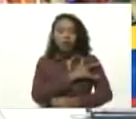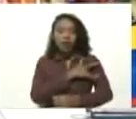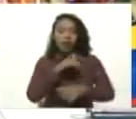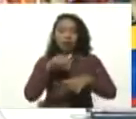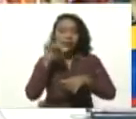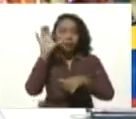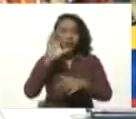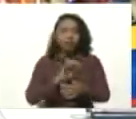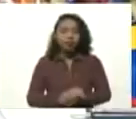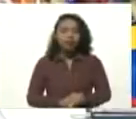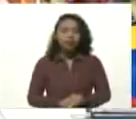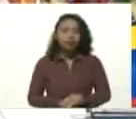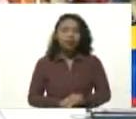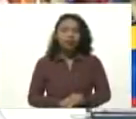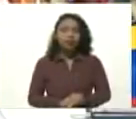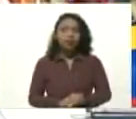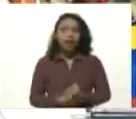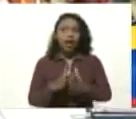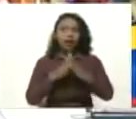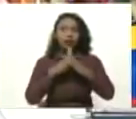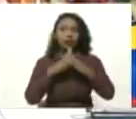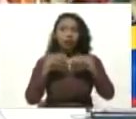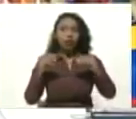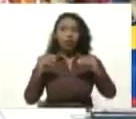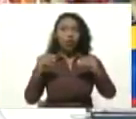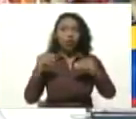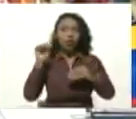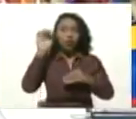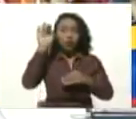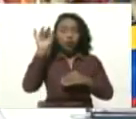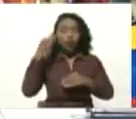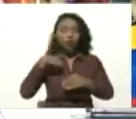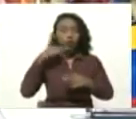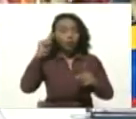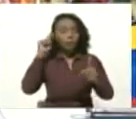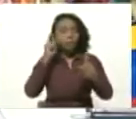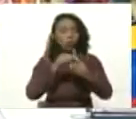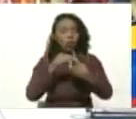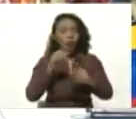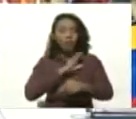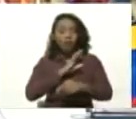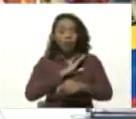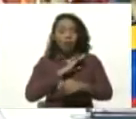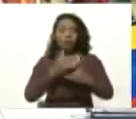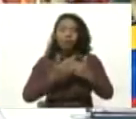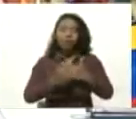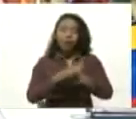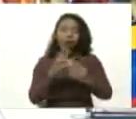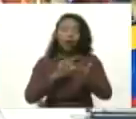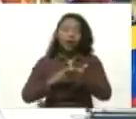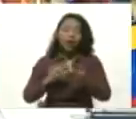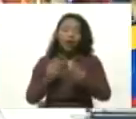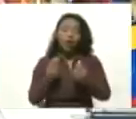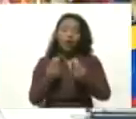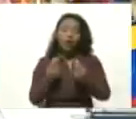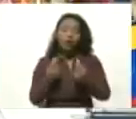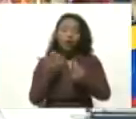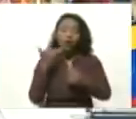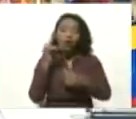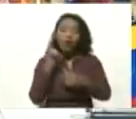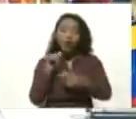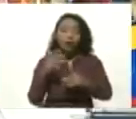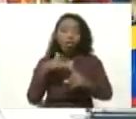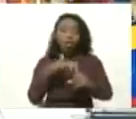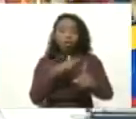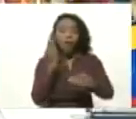país, en todos, es la meta que tenemos. Vamos avanzando, bueno, con los recursos que tenemos, con la persecución